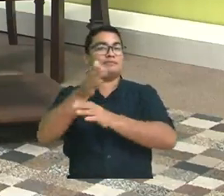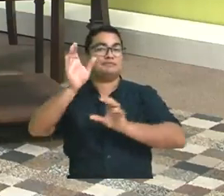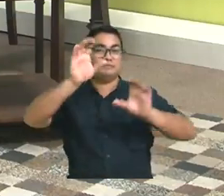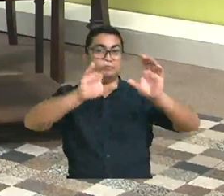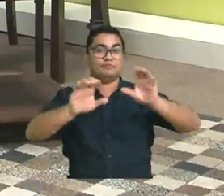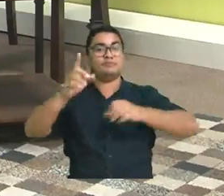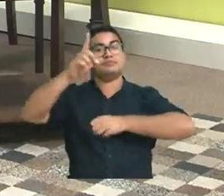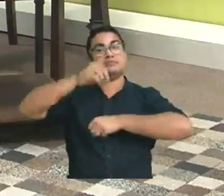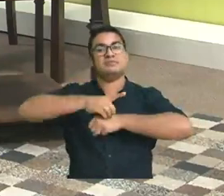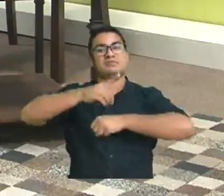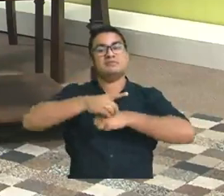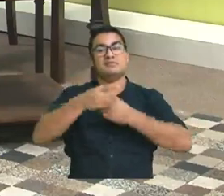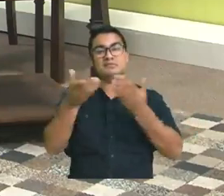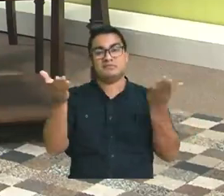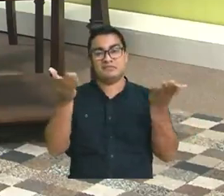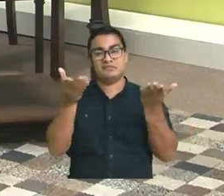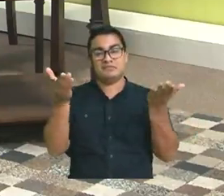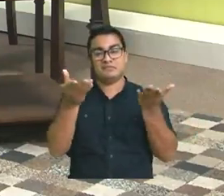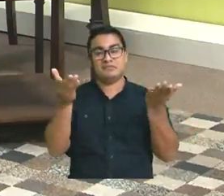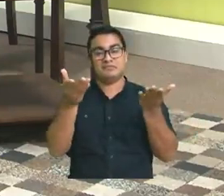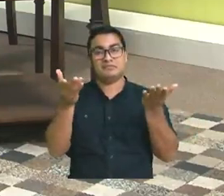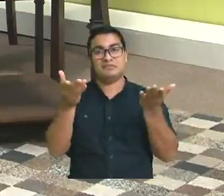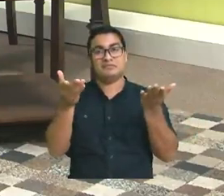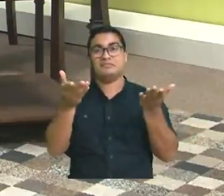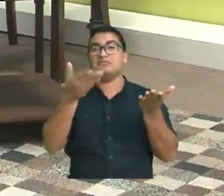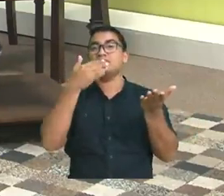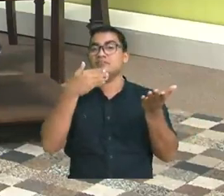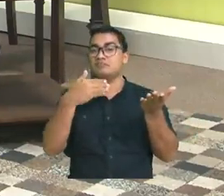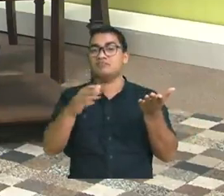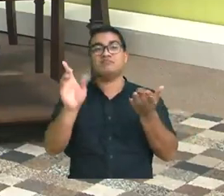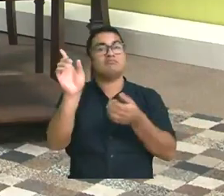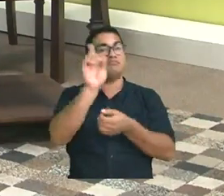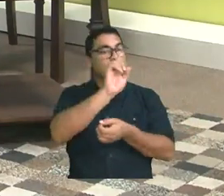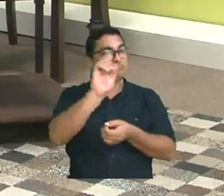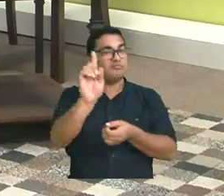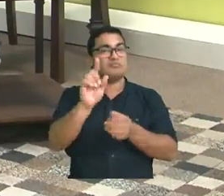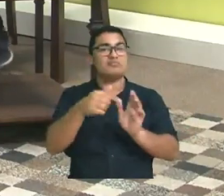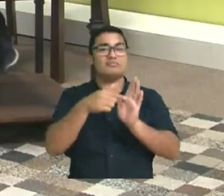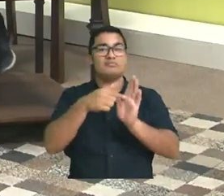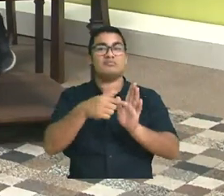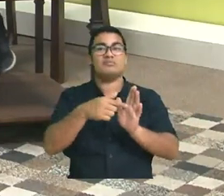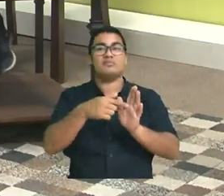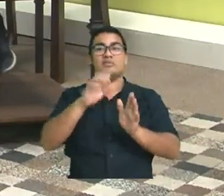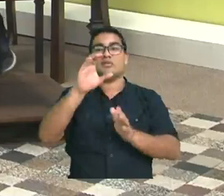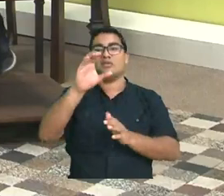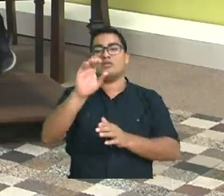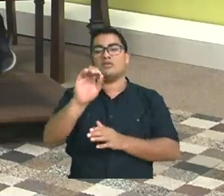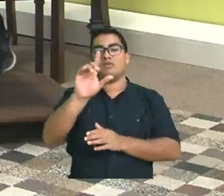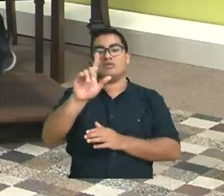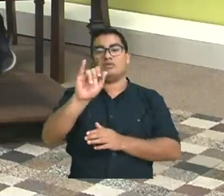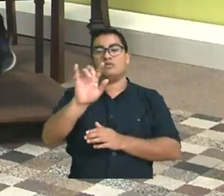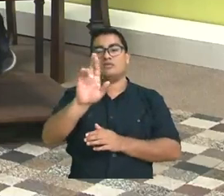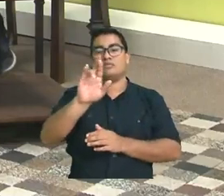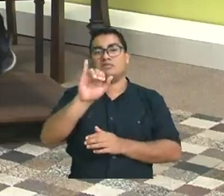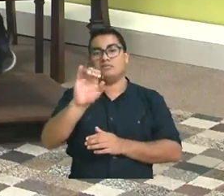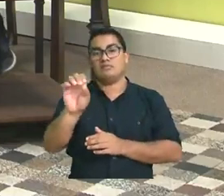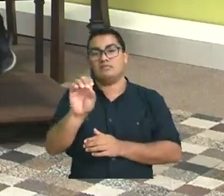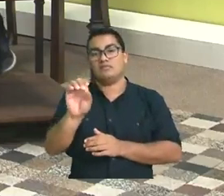ciencias médicas está contraindicado. Entonces, cuando usted me habla de colirio, colirio es el